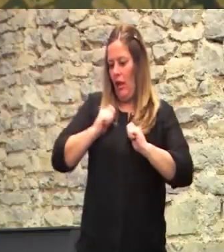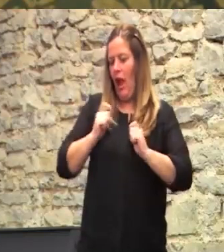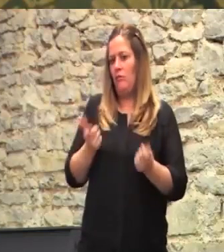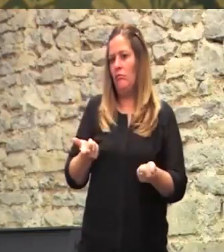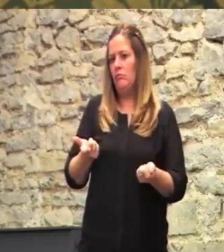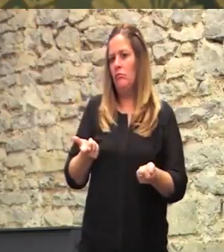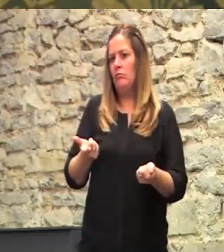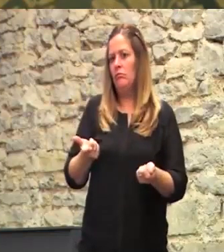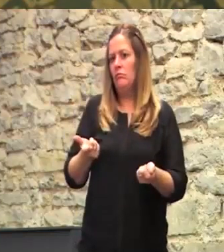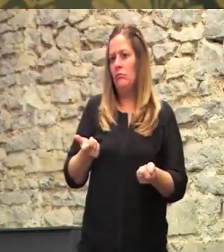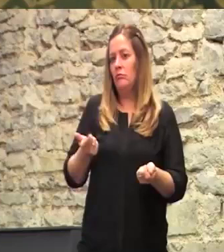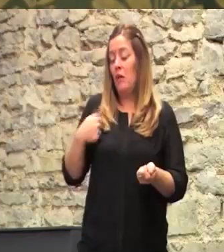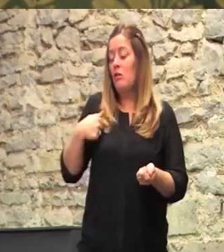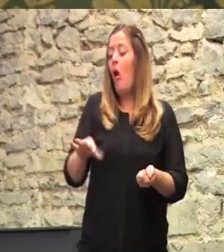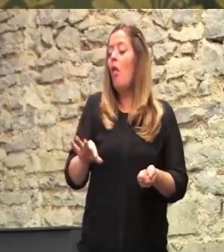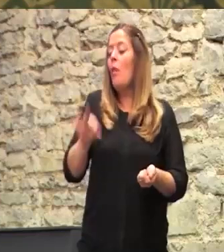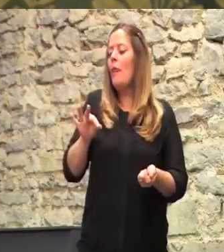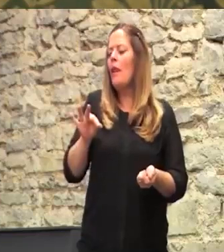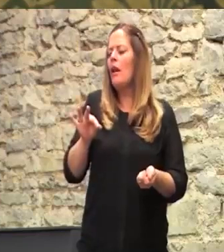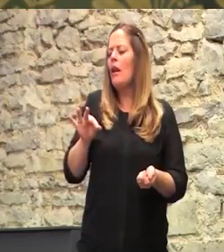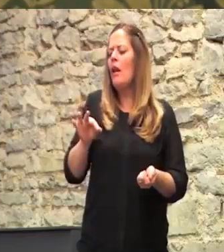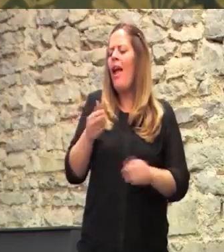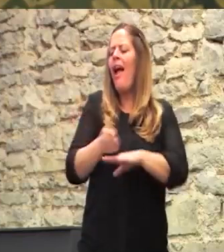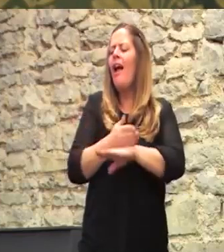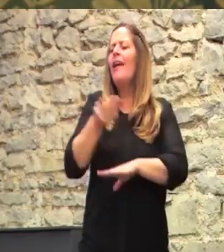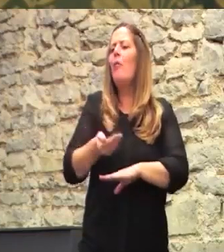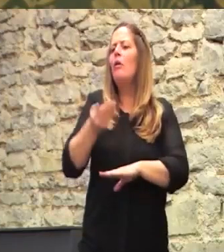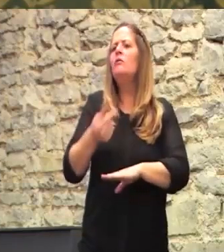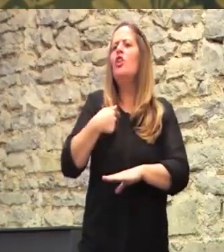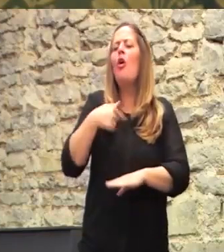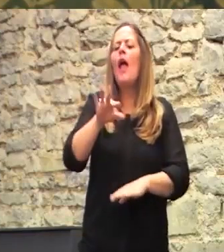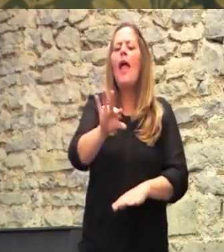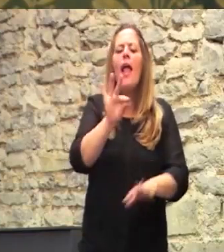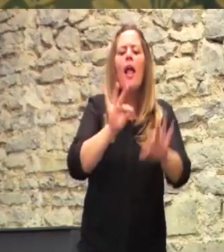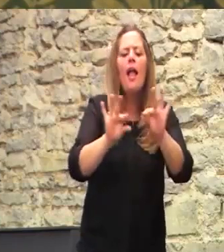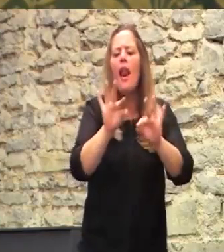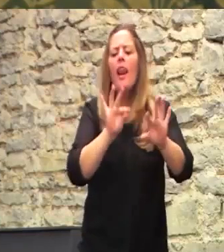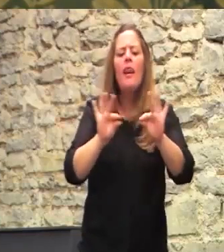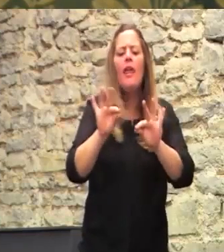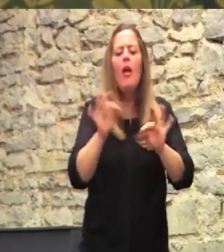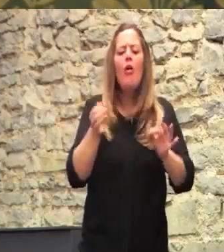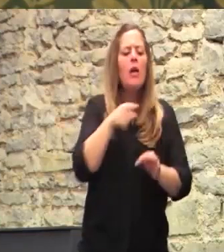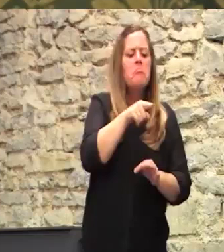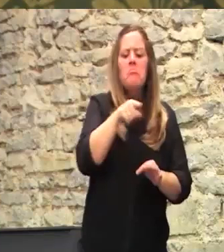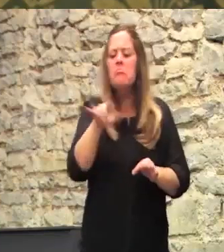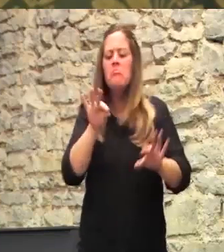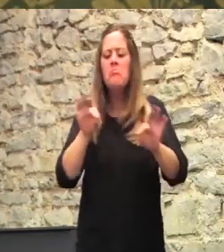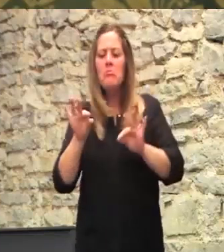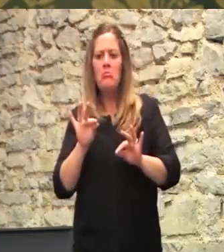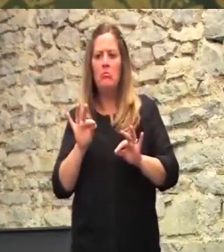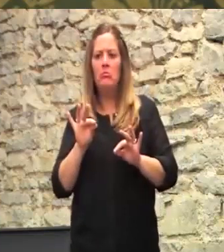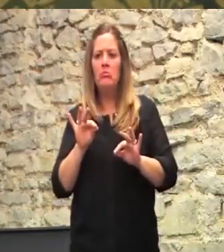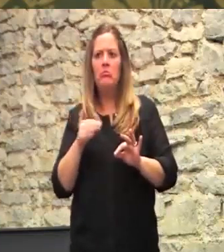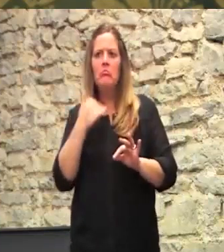es importante que yo sepa que el hijo y que fundamentalmente para